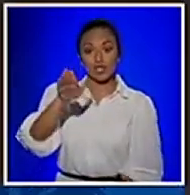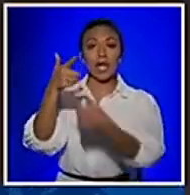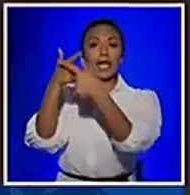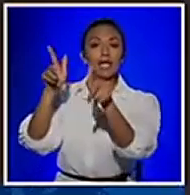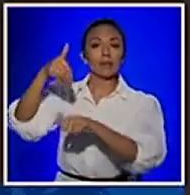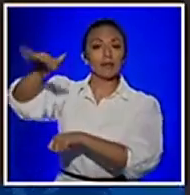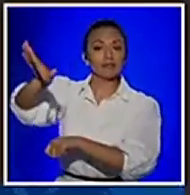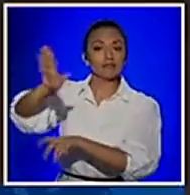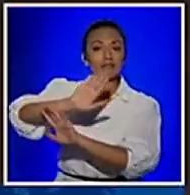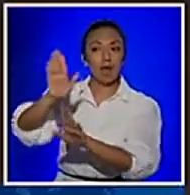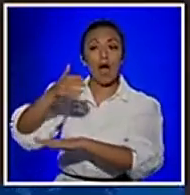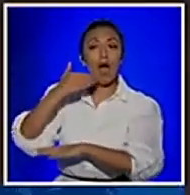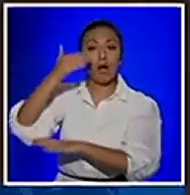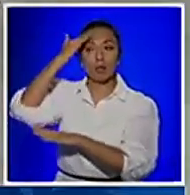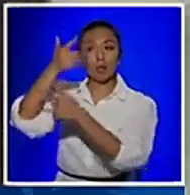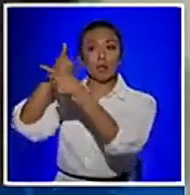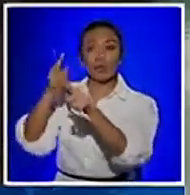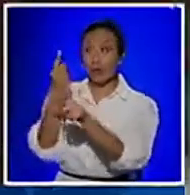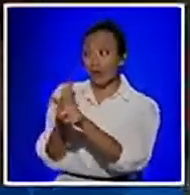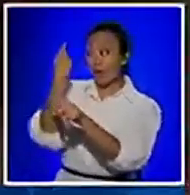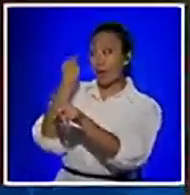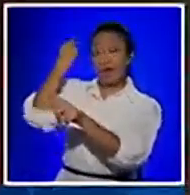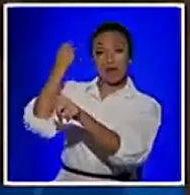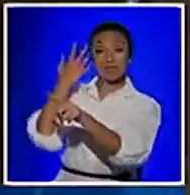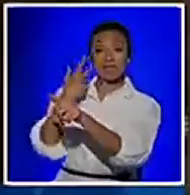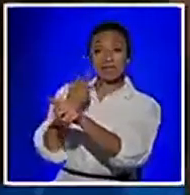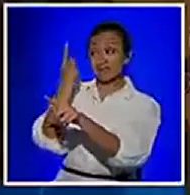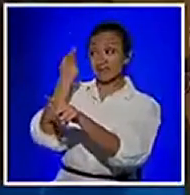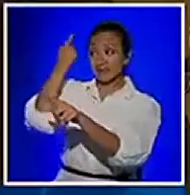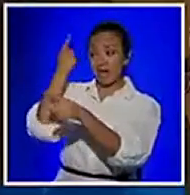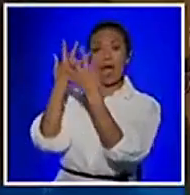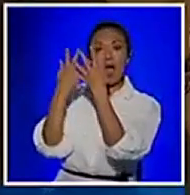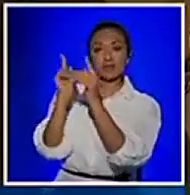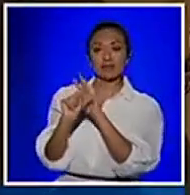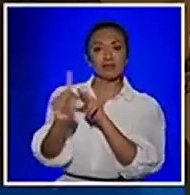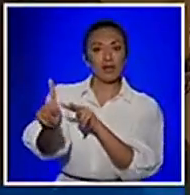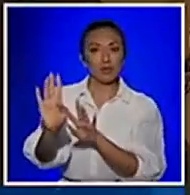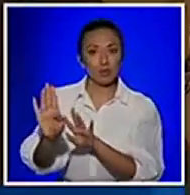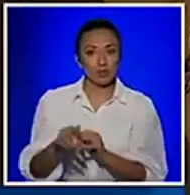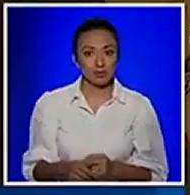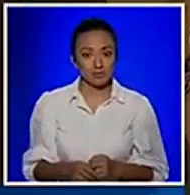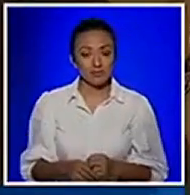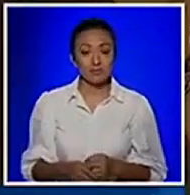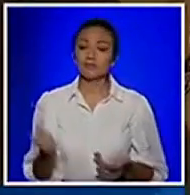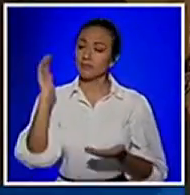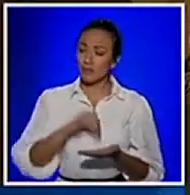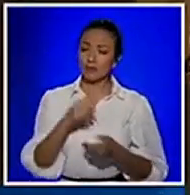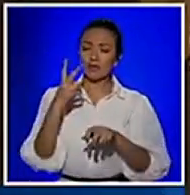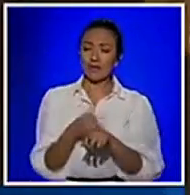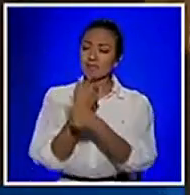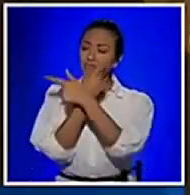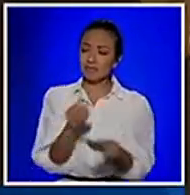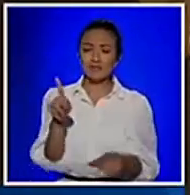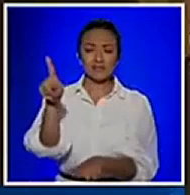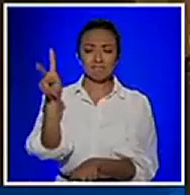éste había salido de la cárcel hace 15 días otra vez salió libre para seguir haciendo sus fechorías